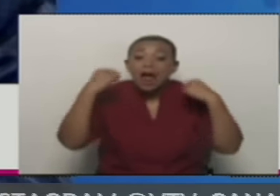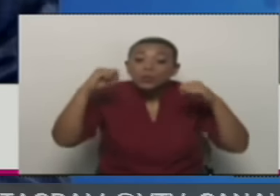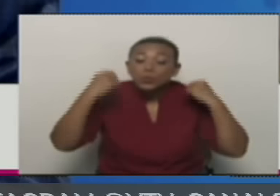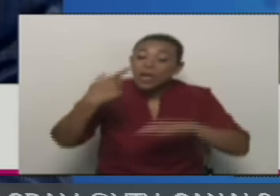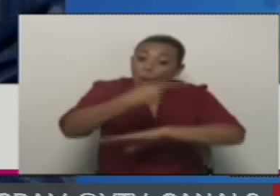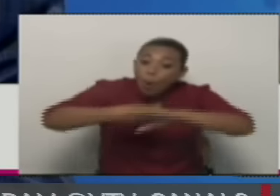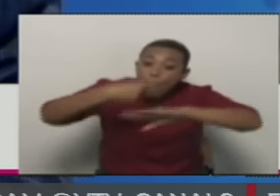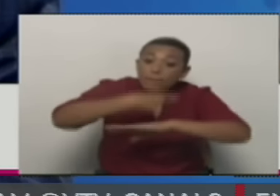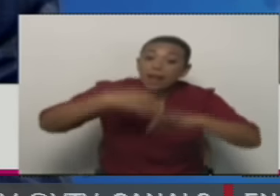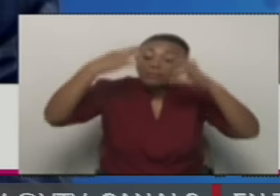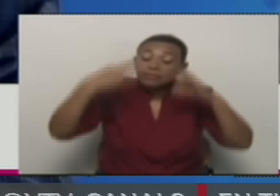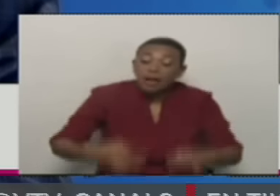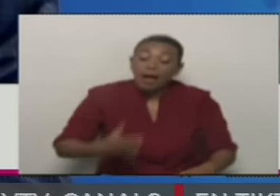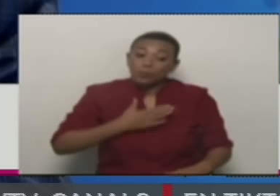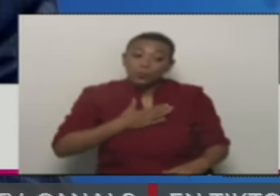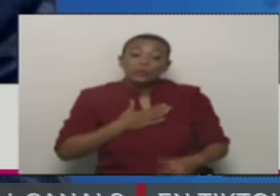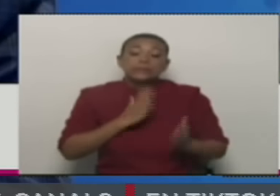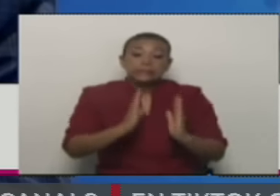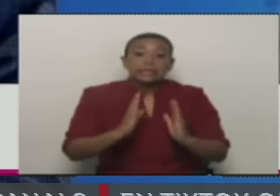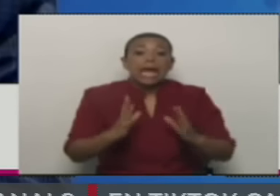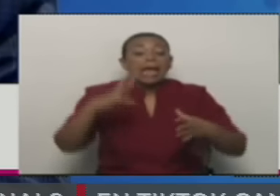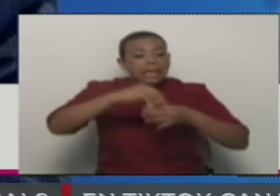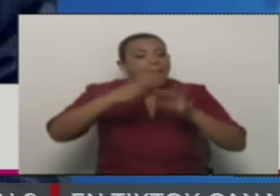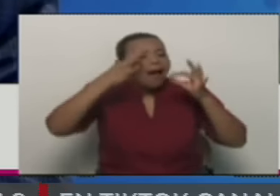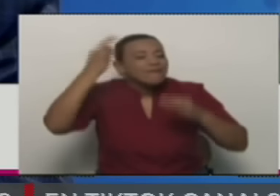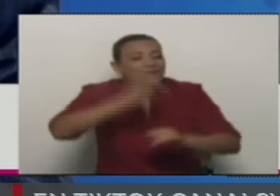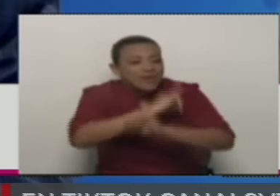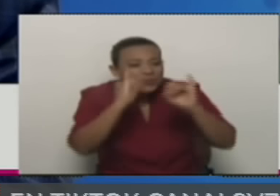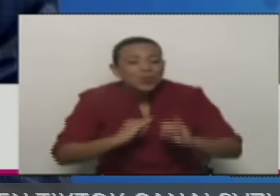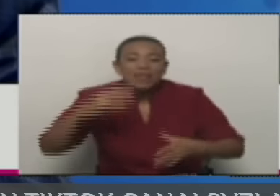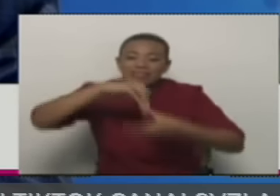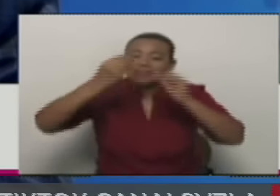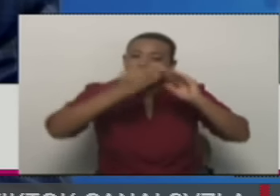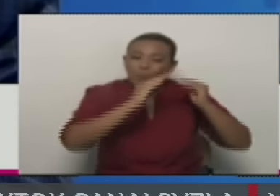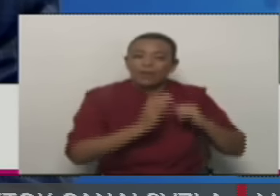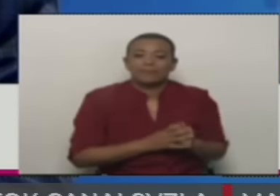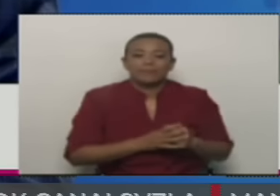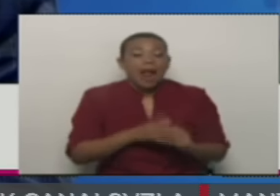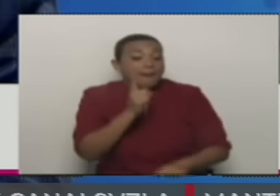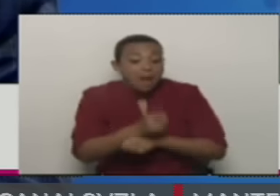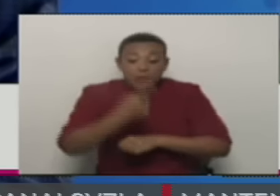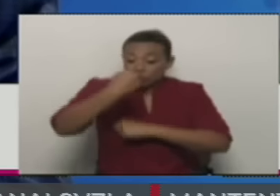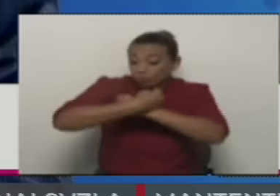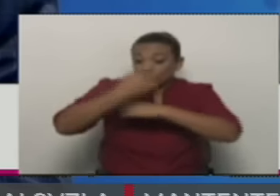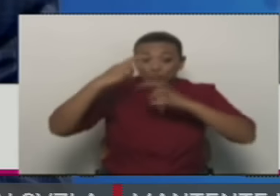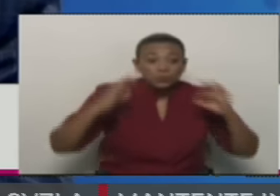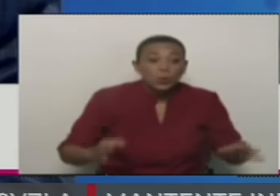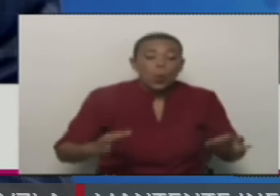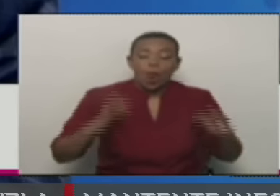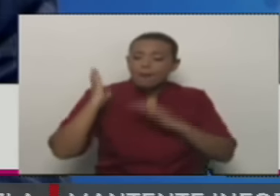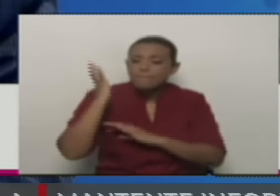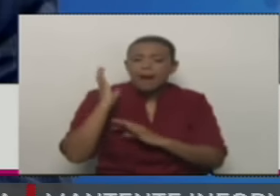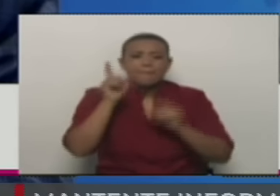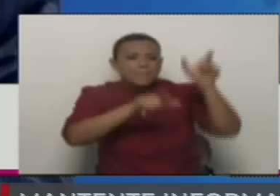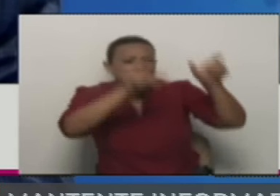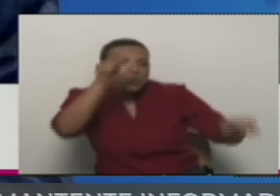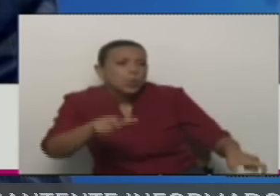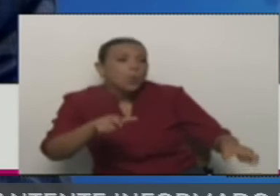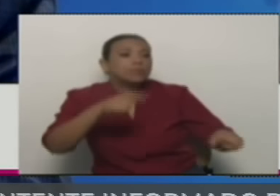gobernar obedeciendo es la feliz realidad de las comunidades al mando del pueblo legislando, del